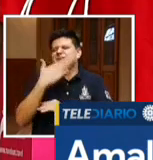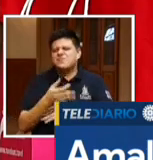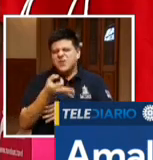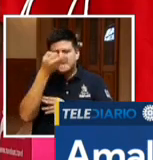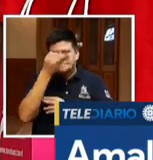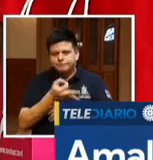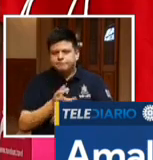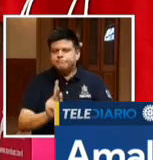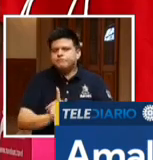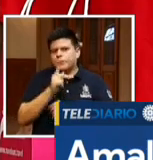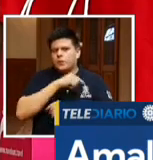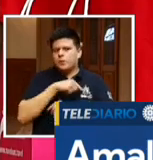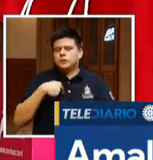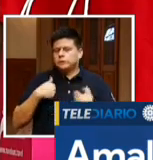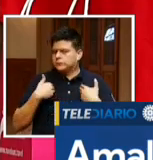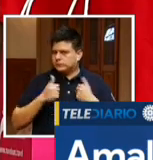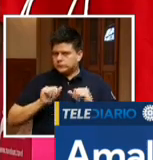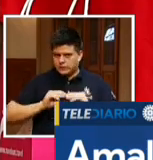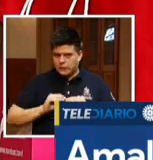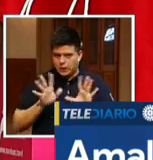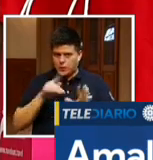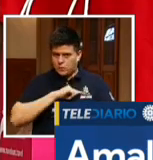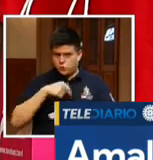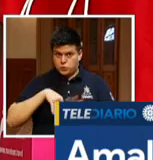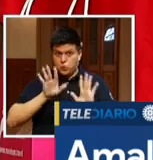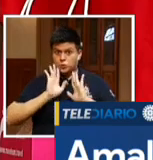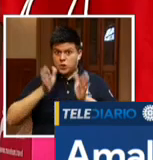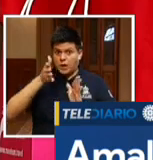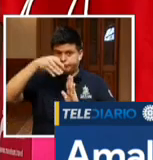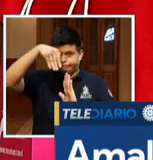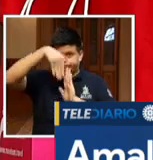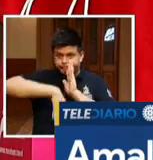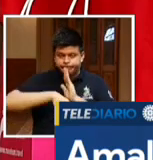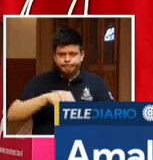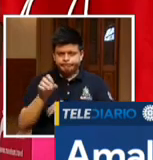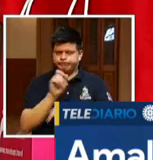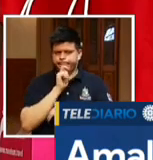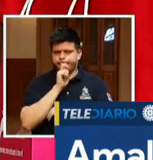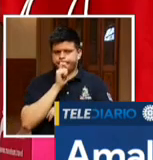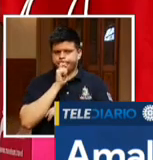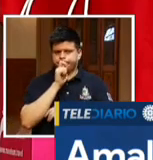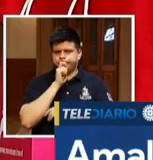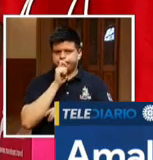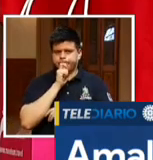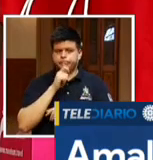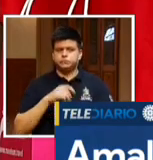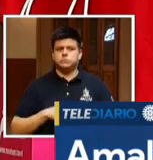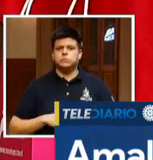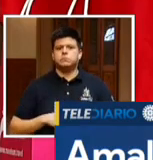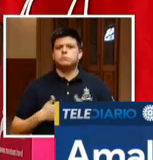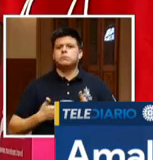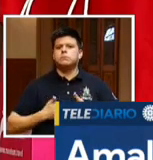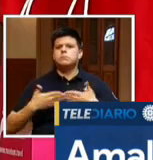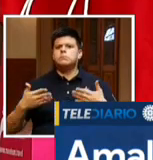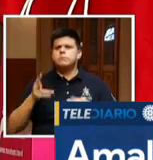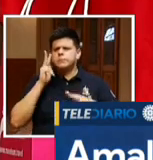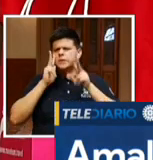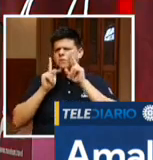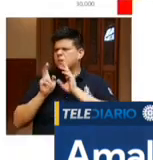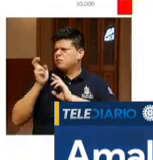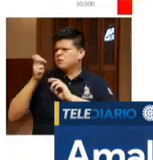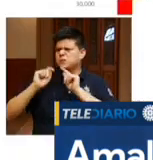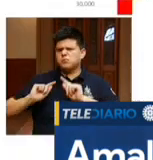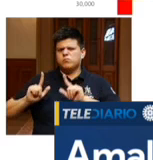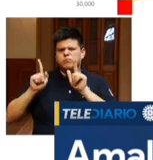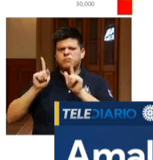todavía no estamos en el descenso al día de hoy. Esta es la incidencia acumulada y